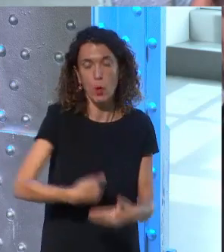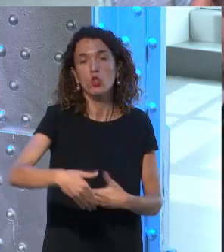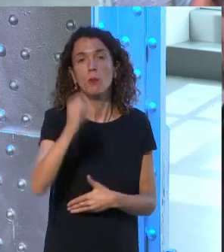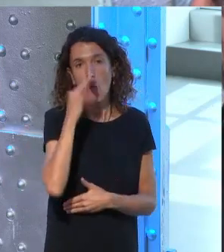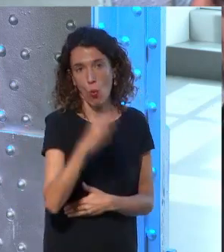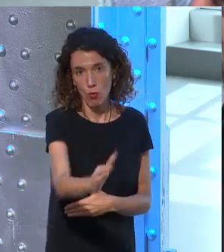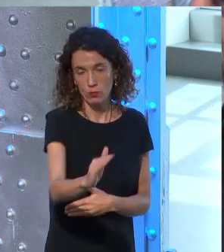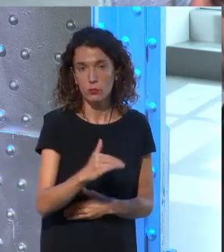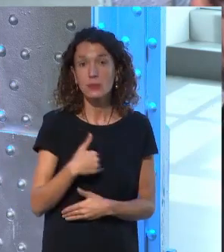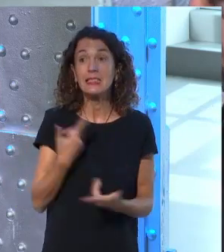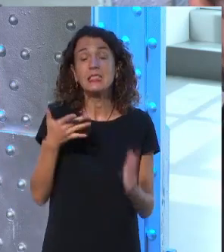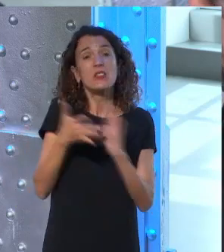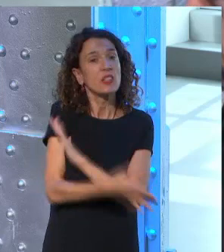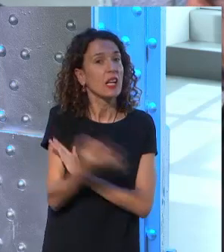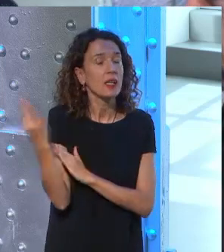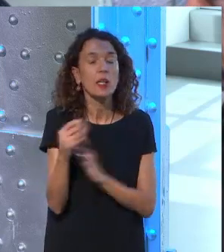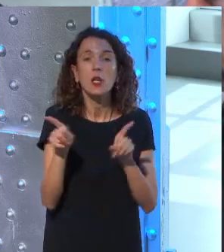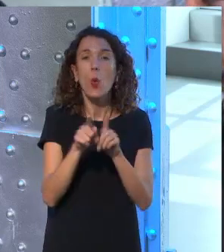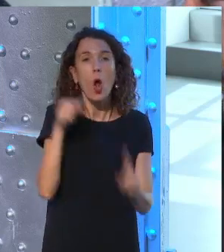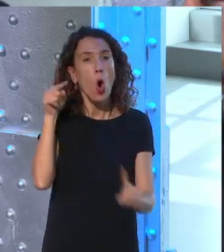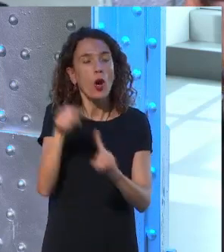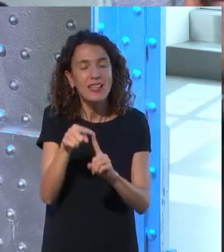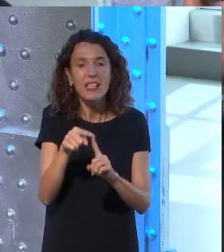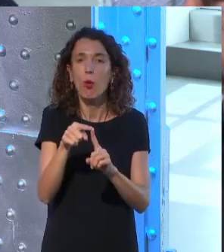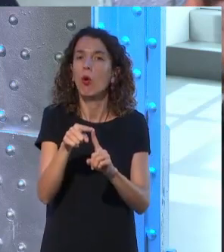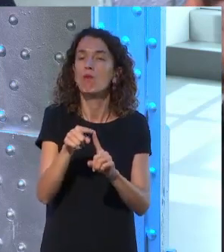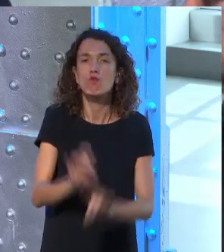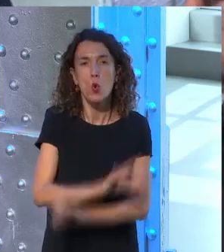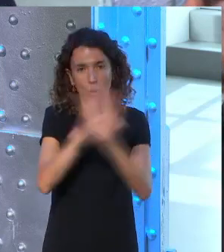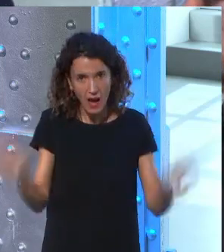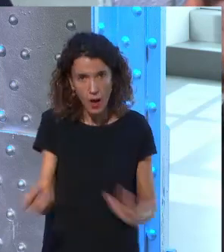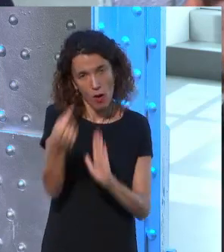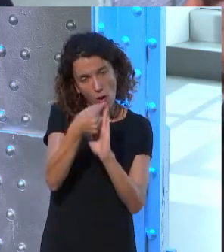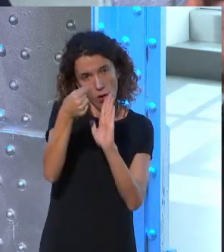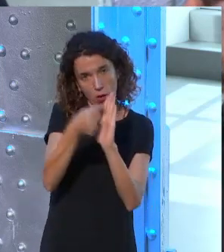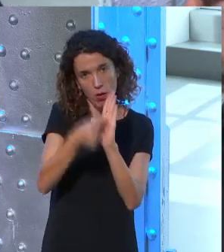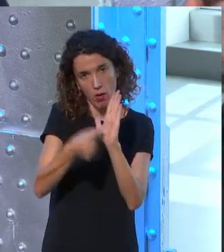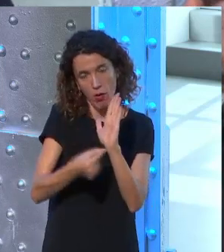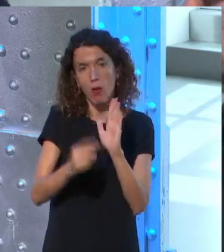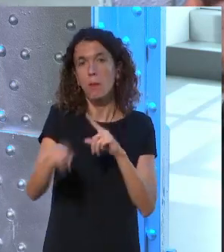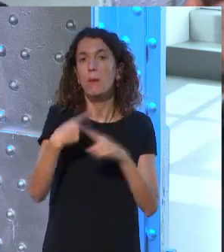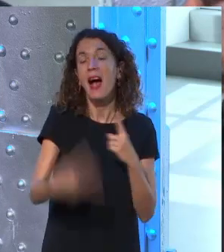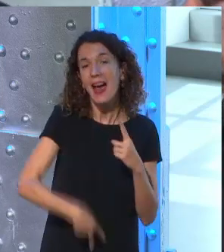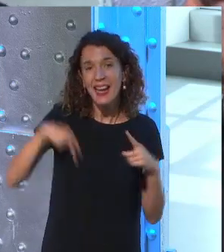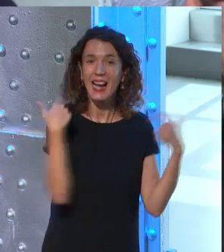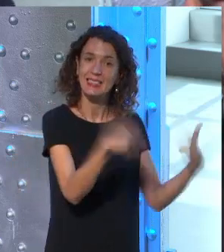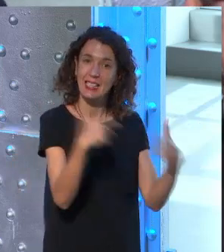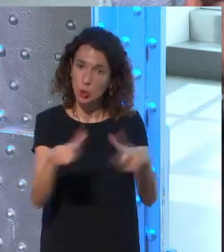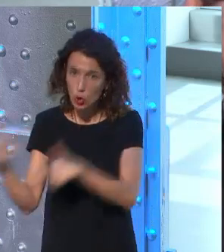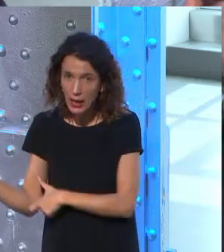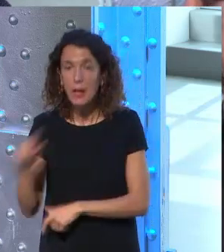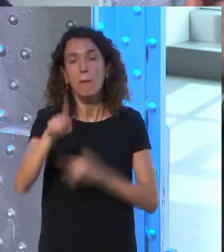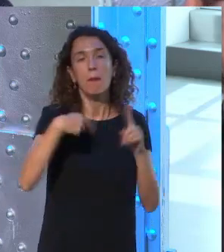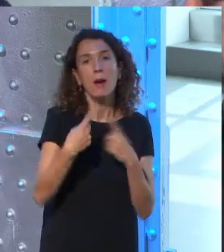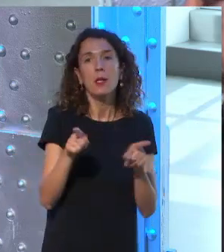décadas. Y eso implica fijar objetivos fijados, de generales y sectoriales,